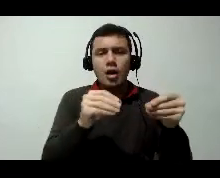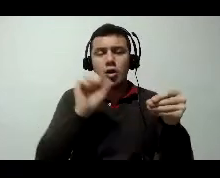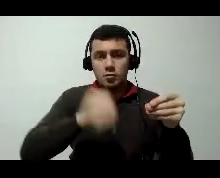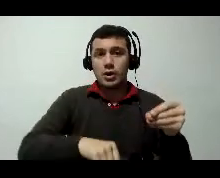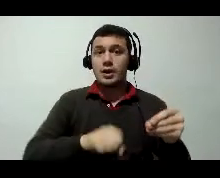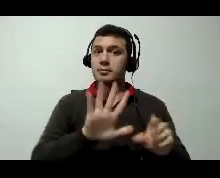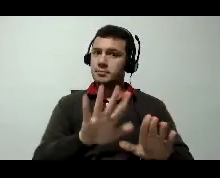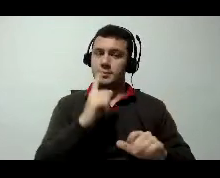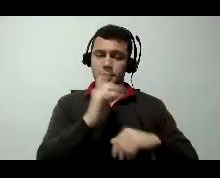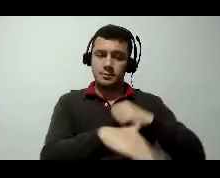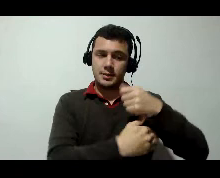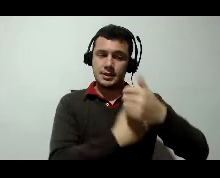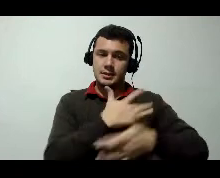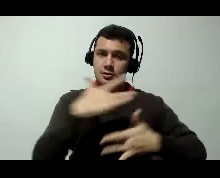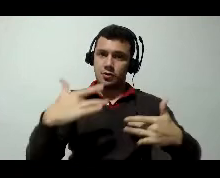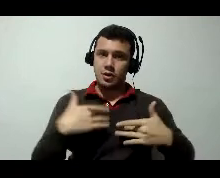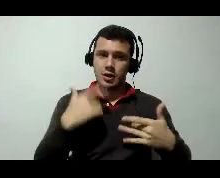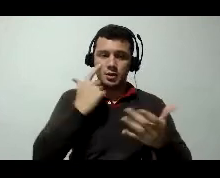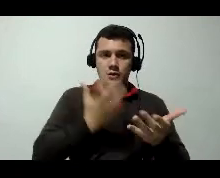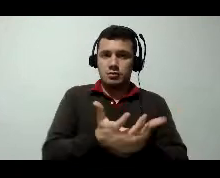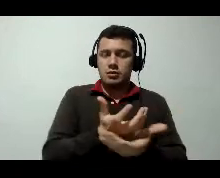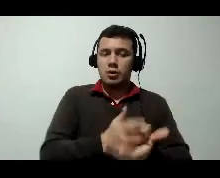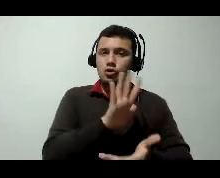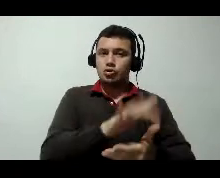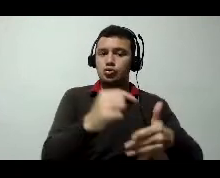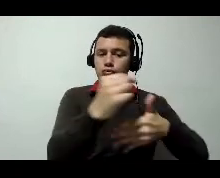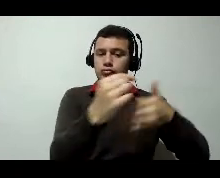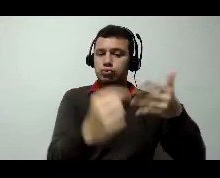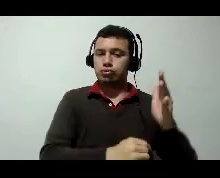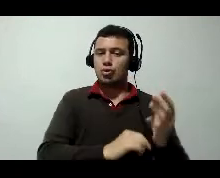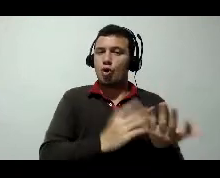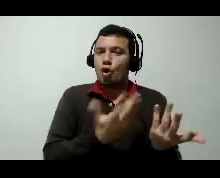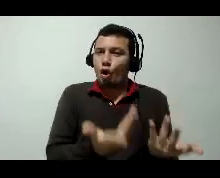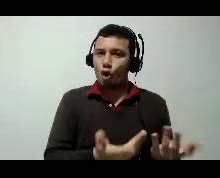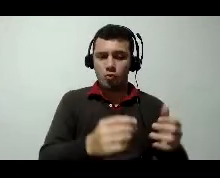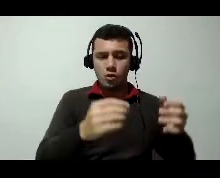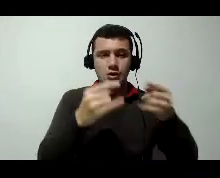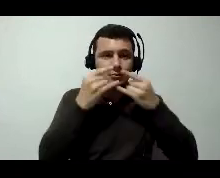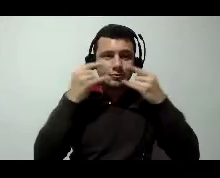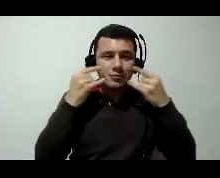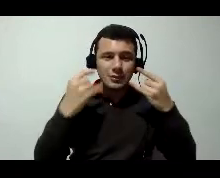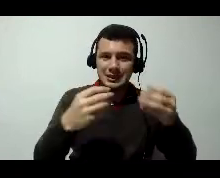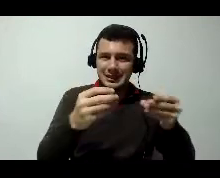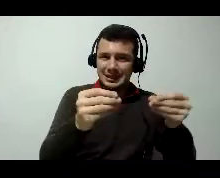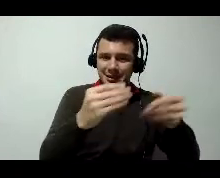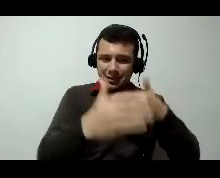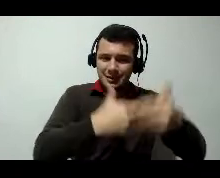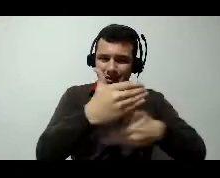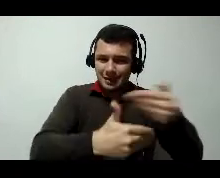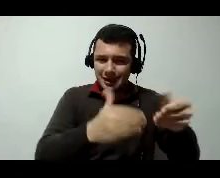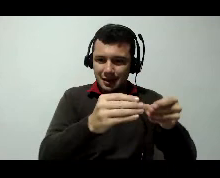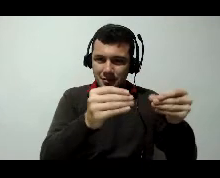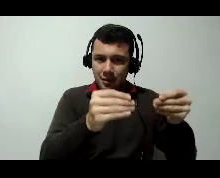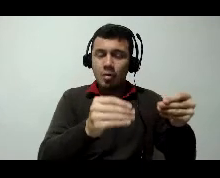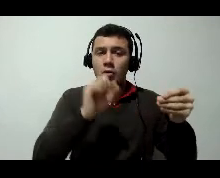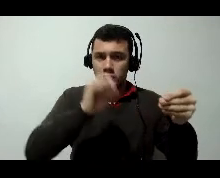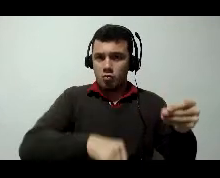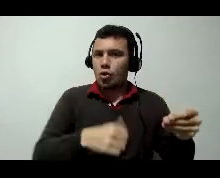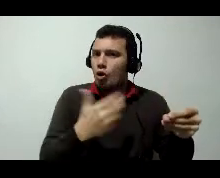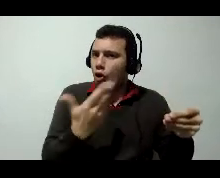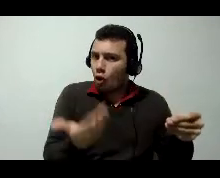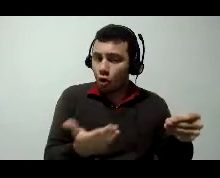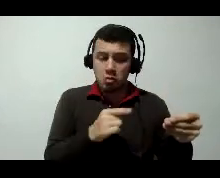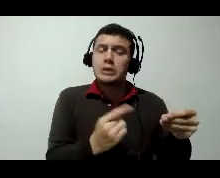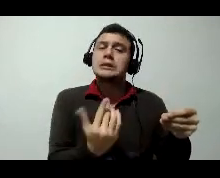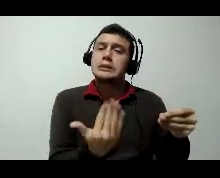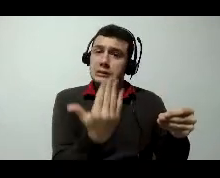del ministerio están las características que deben cumplir estos tapabocas de tela. Las mascarillas de tela sí sirven,